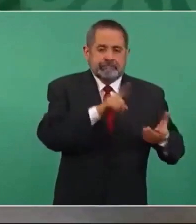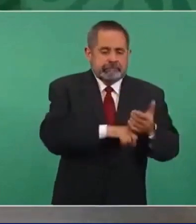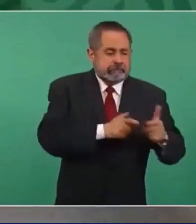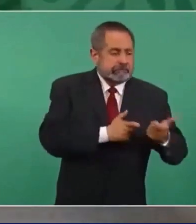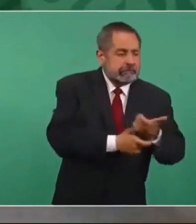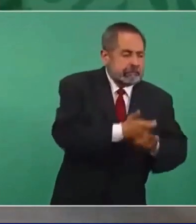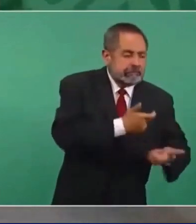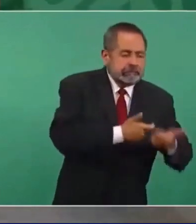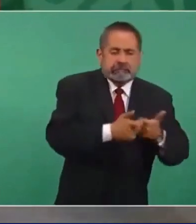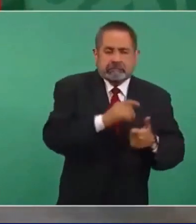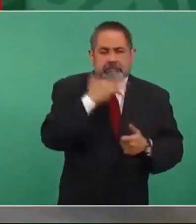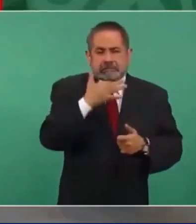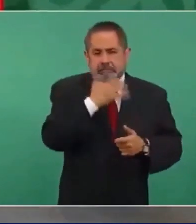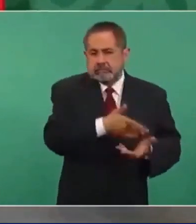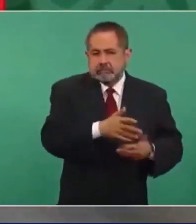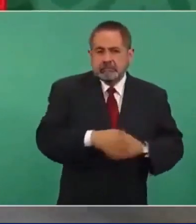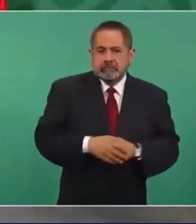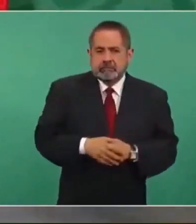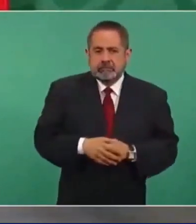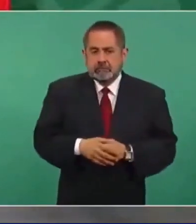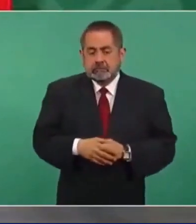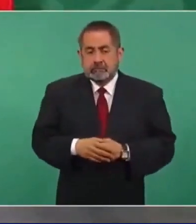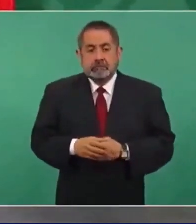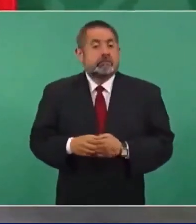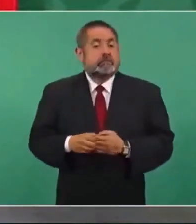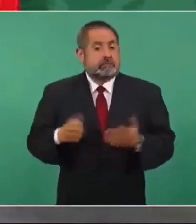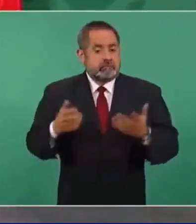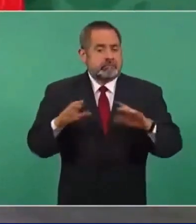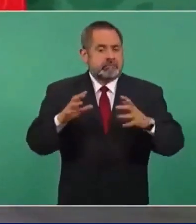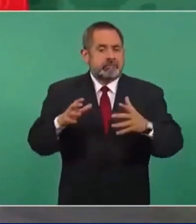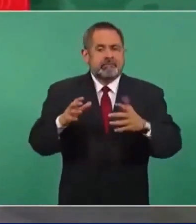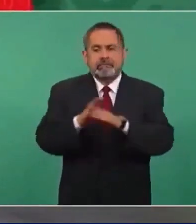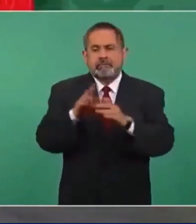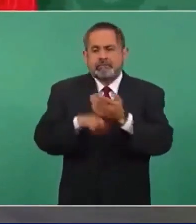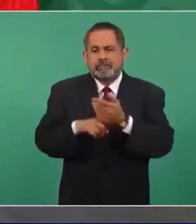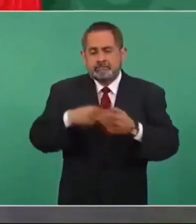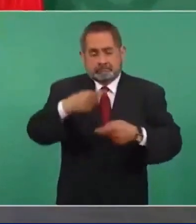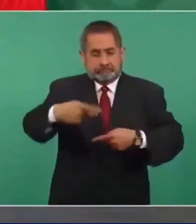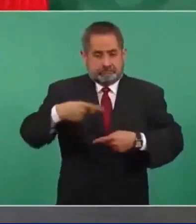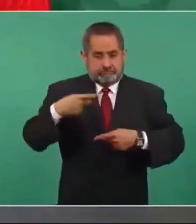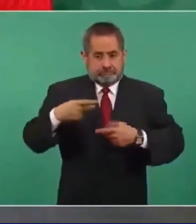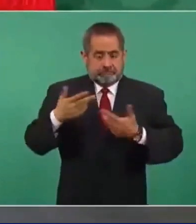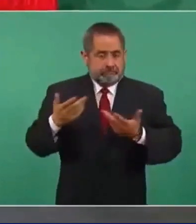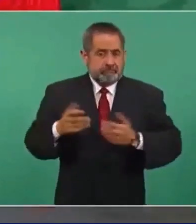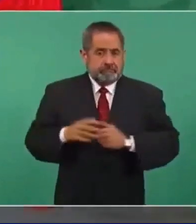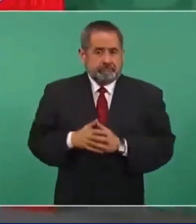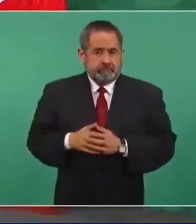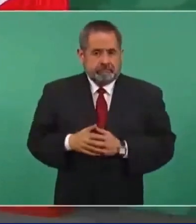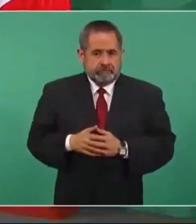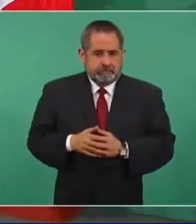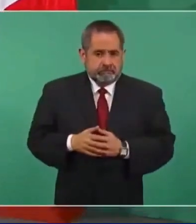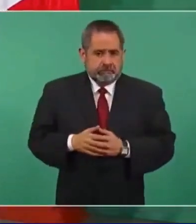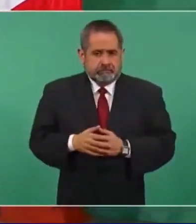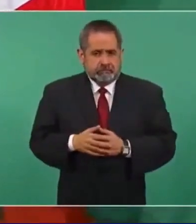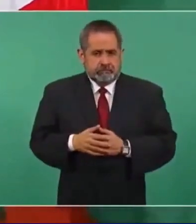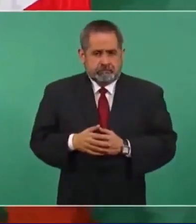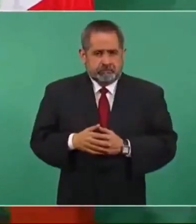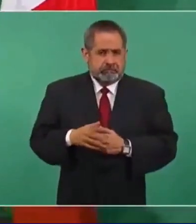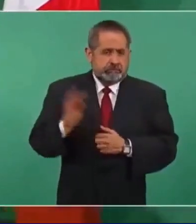No me refiero al bloque. Entonces, cuando se pregunta, si se pregunta,